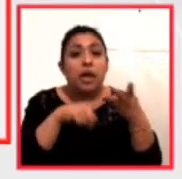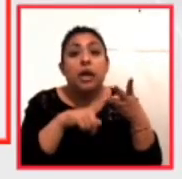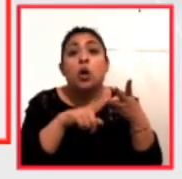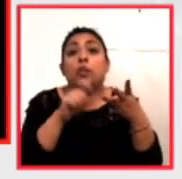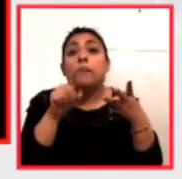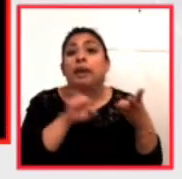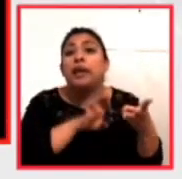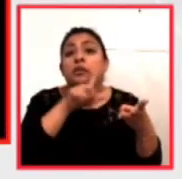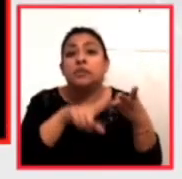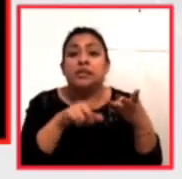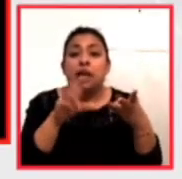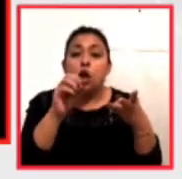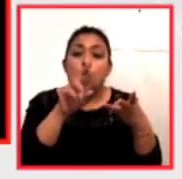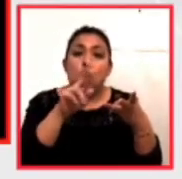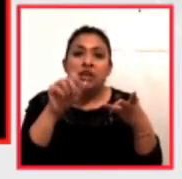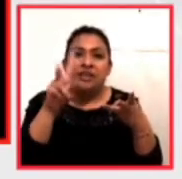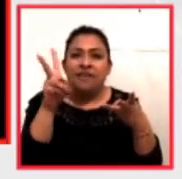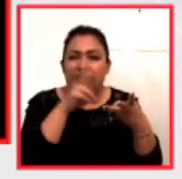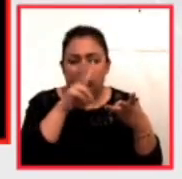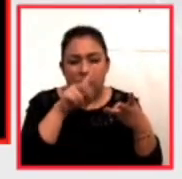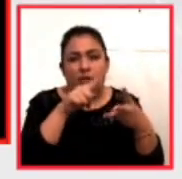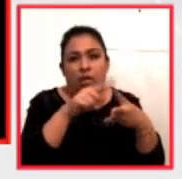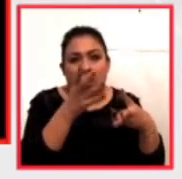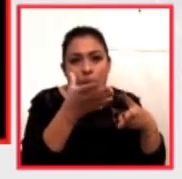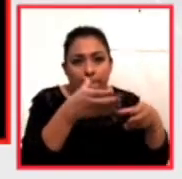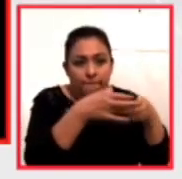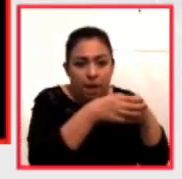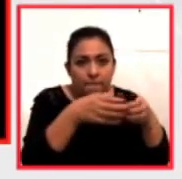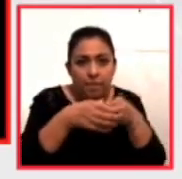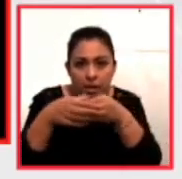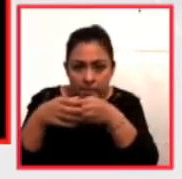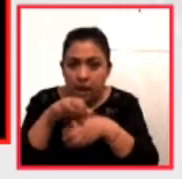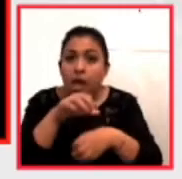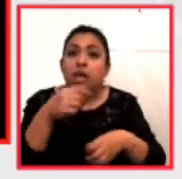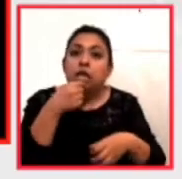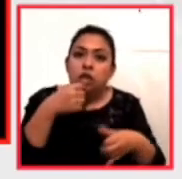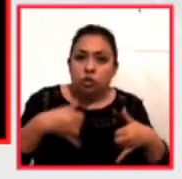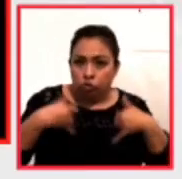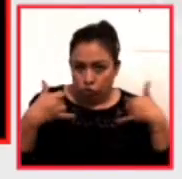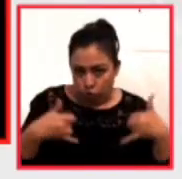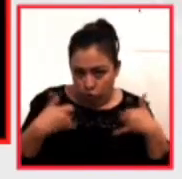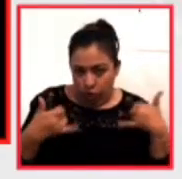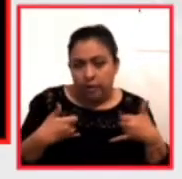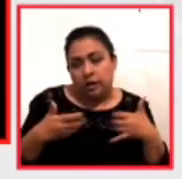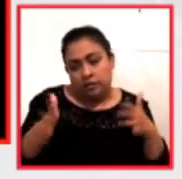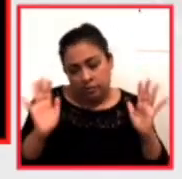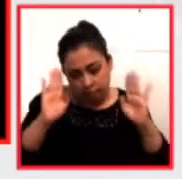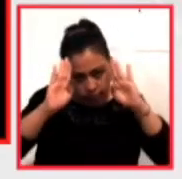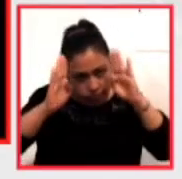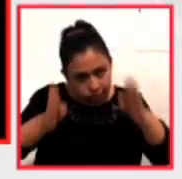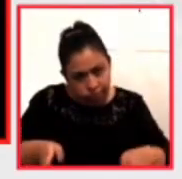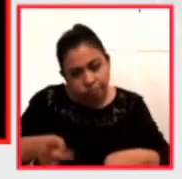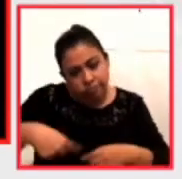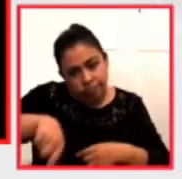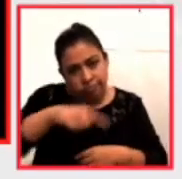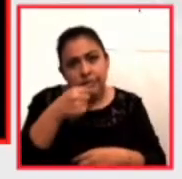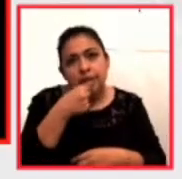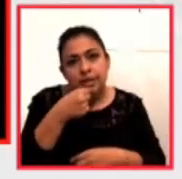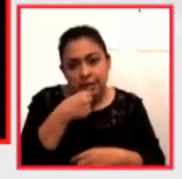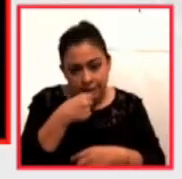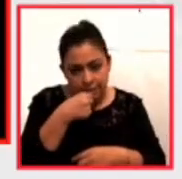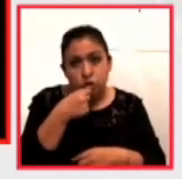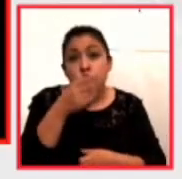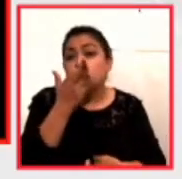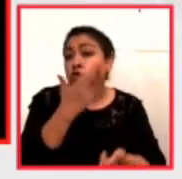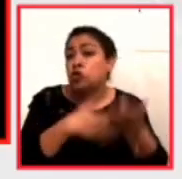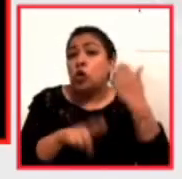del Viento. En realidad se trata de colecciones infantiles y juveniles, pero bueno, básicamente dedicadas a este sector. Las tenemos todas